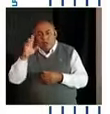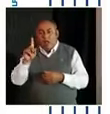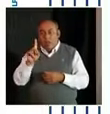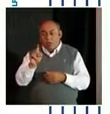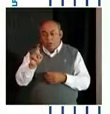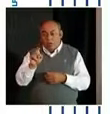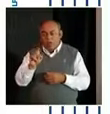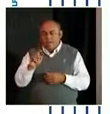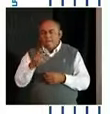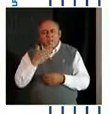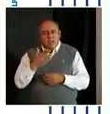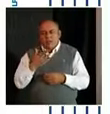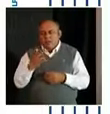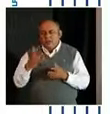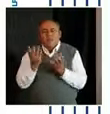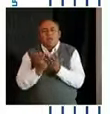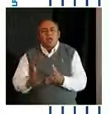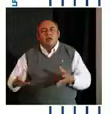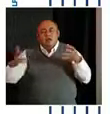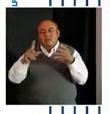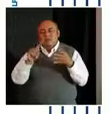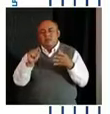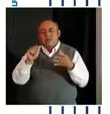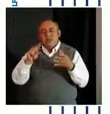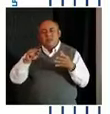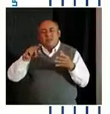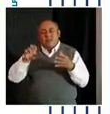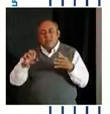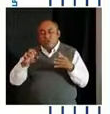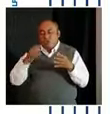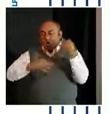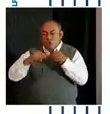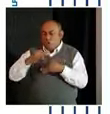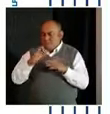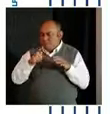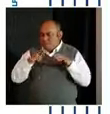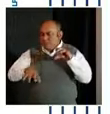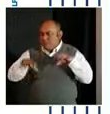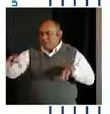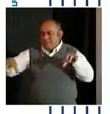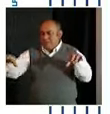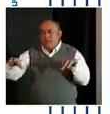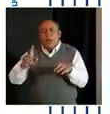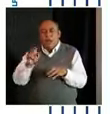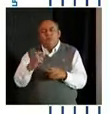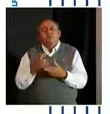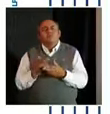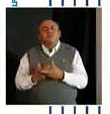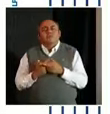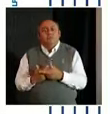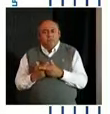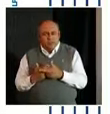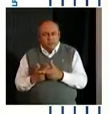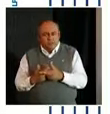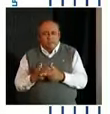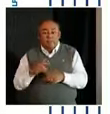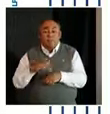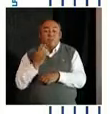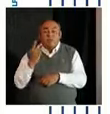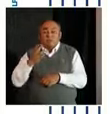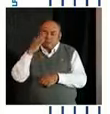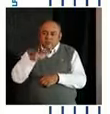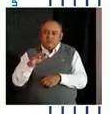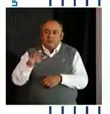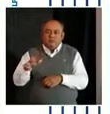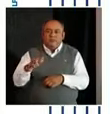agua y no nos vaya a faltar agua en ese día, que sabemos que las familias lo utilizan de una manera